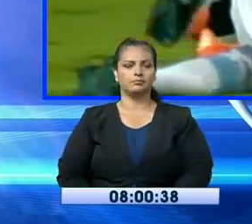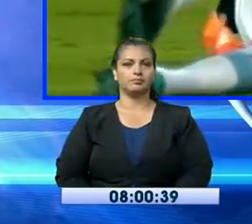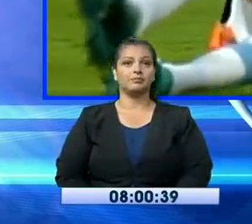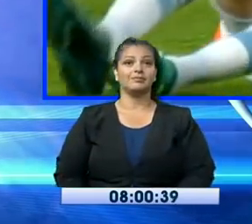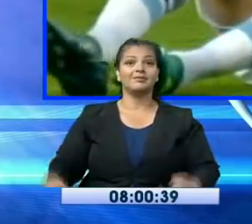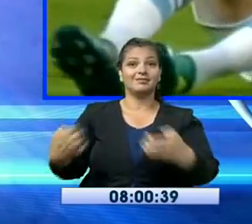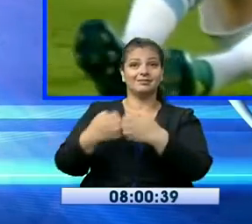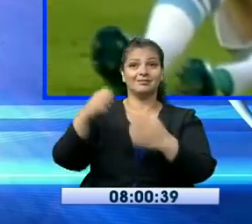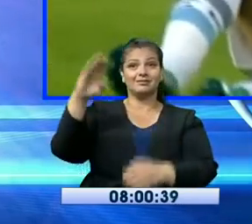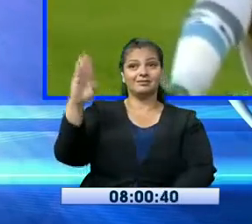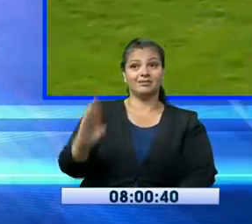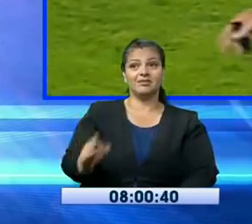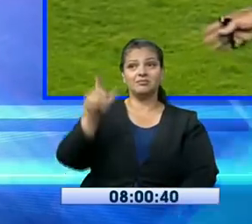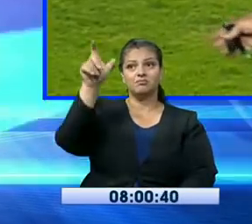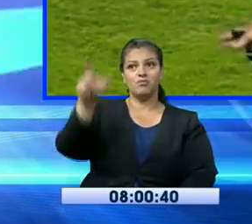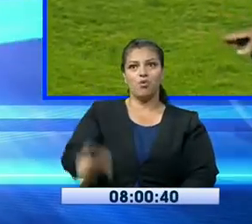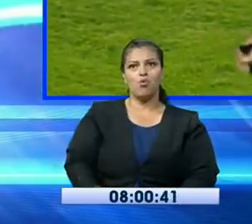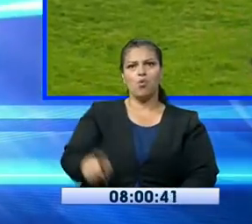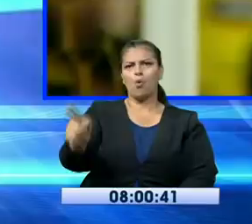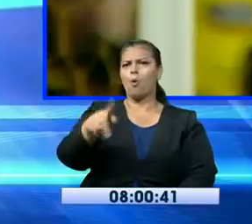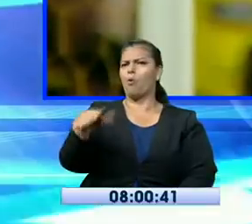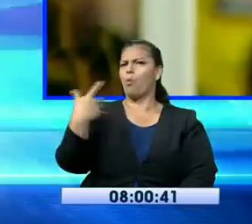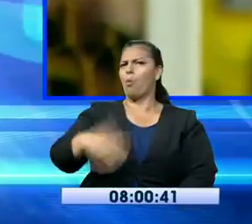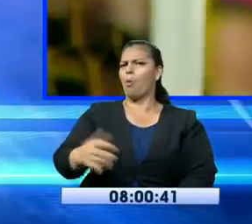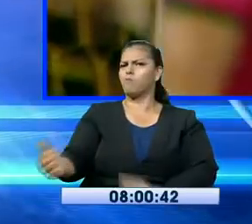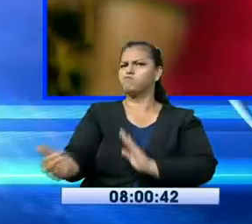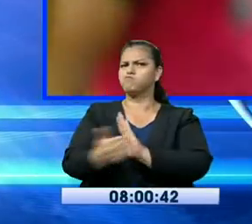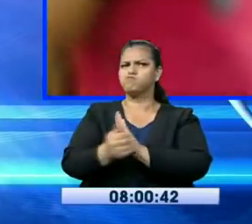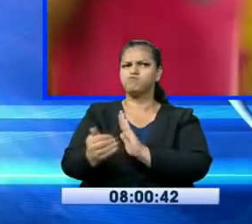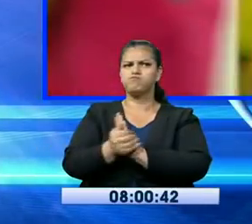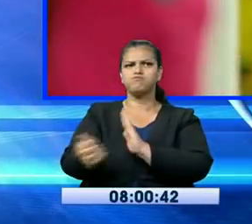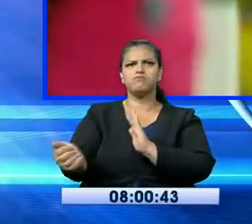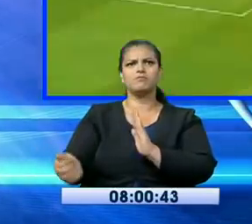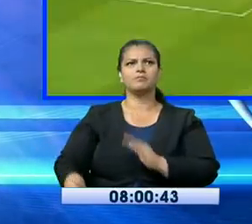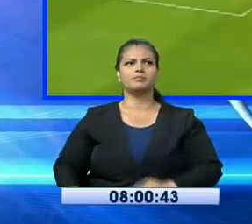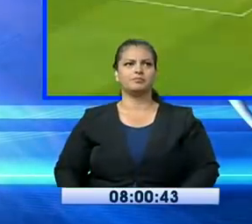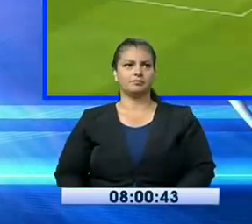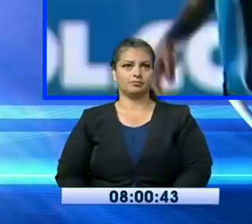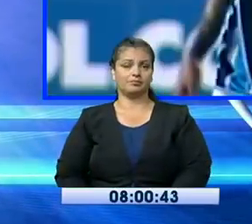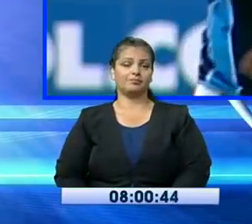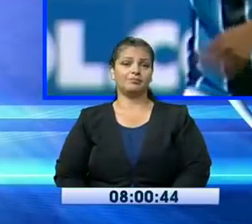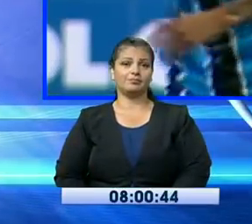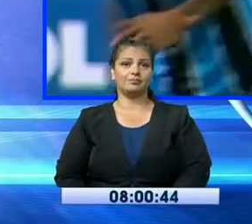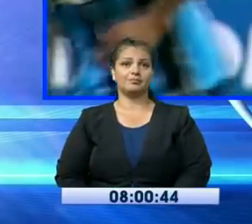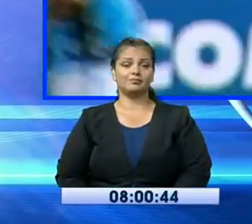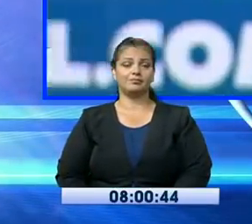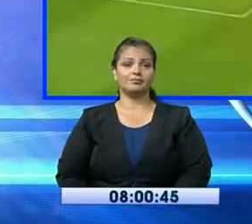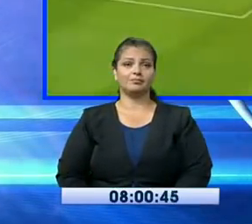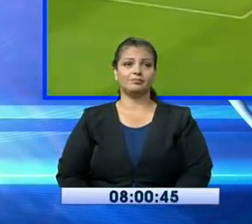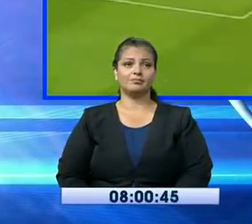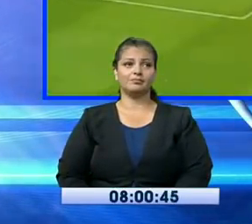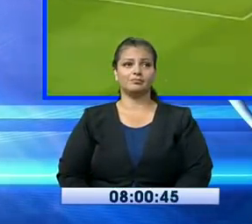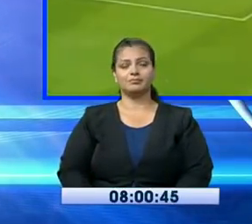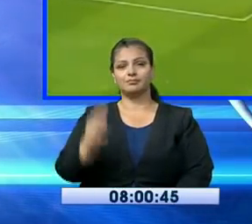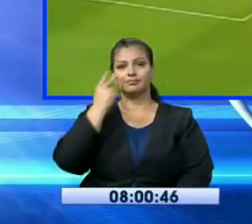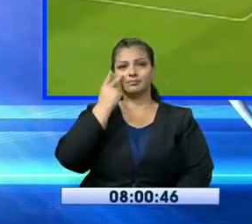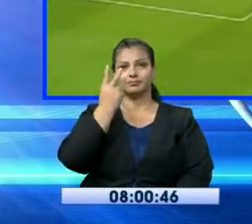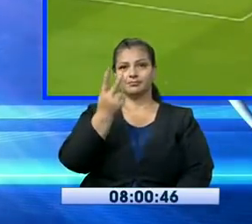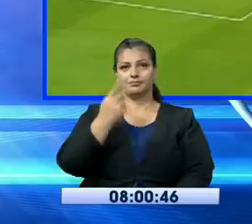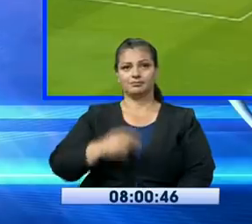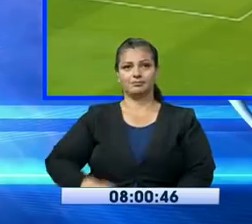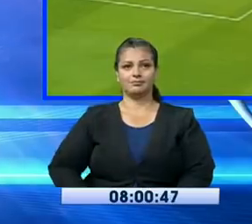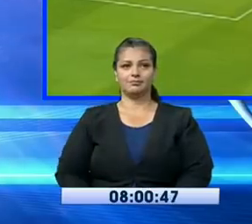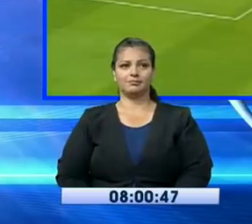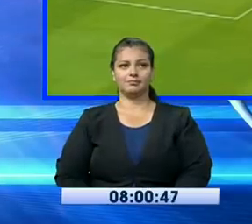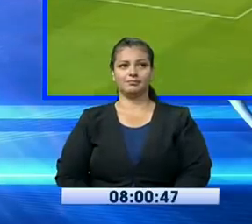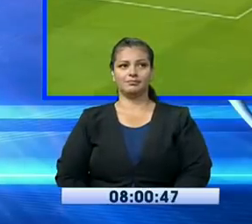monstruo pero nunca le pusieron una marca férrea ese sentido mira mira mira